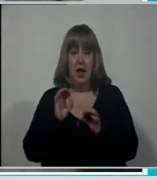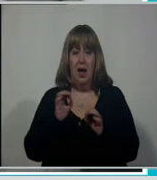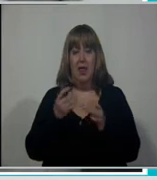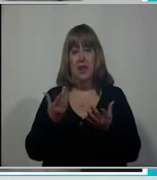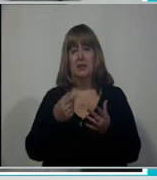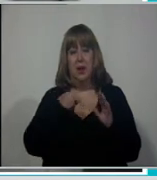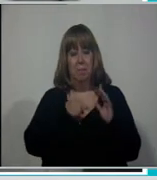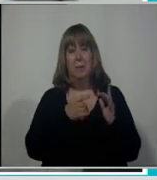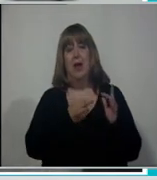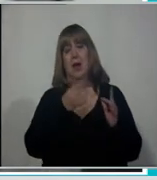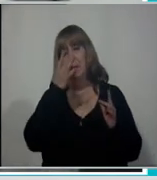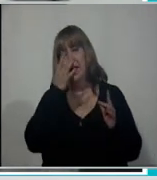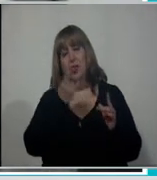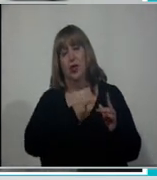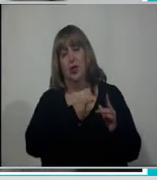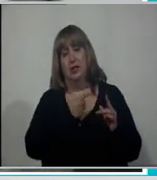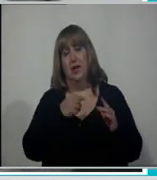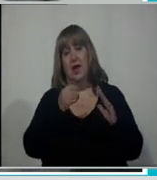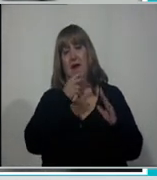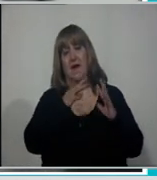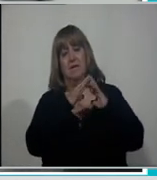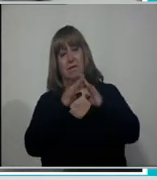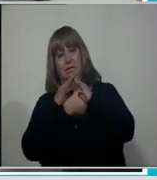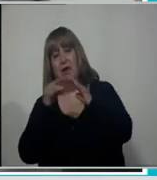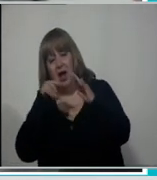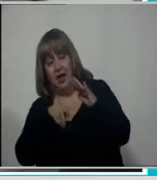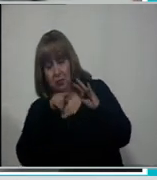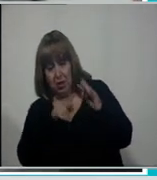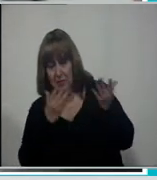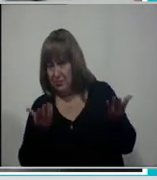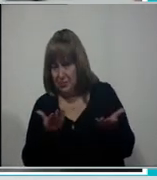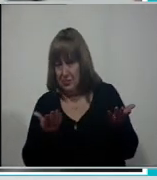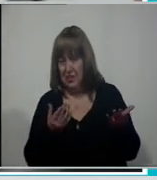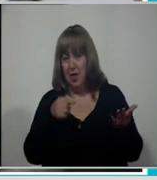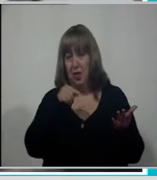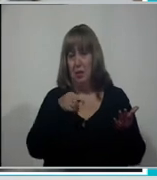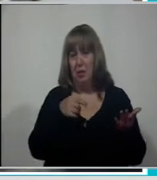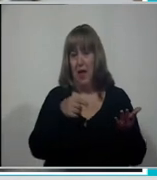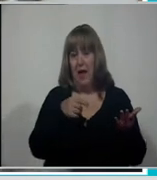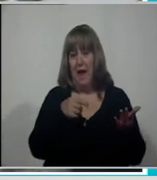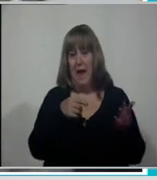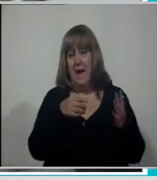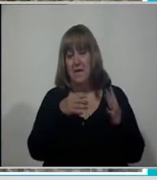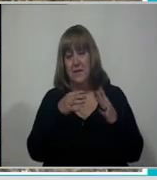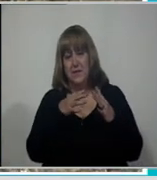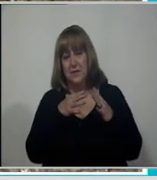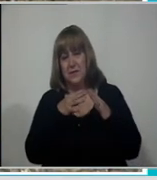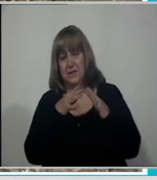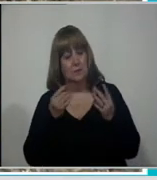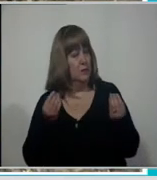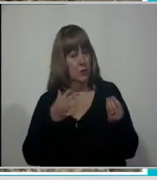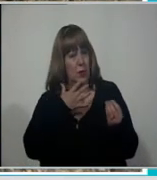por un lado tenía cajas de dinero repletas en la casa y por otro lado éste tenía que dar en la vida la viña la verdad que nunca